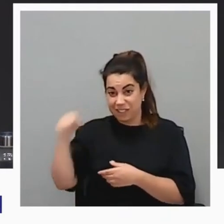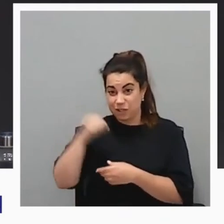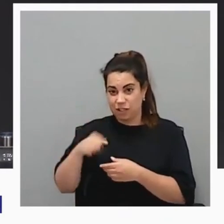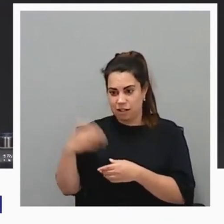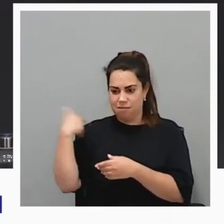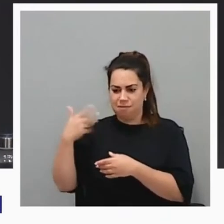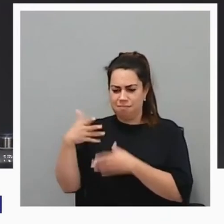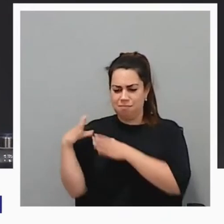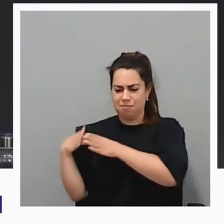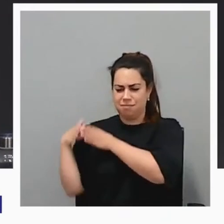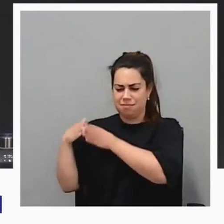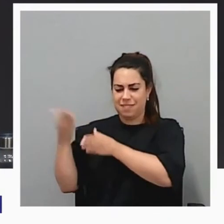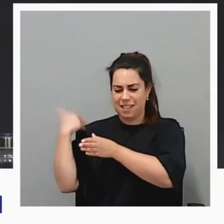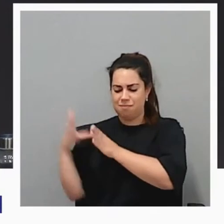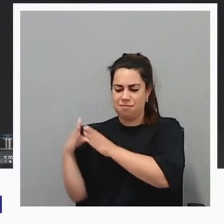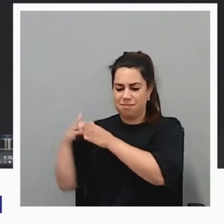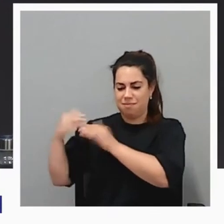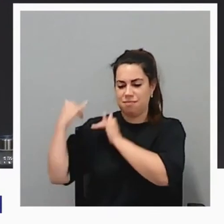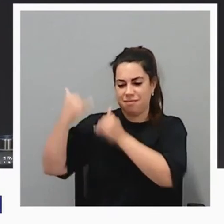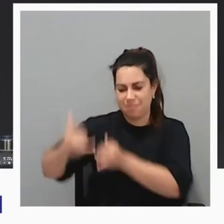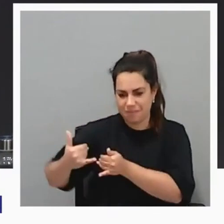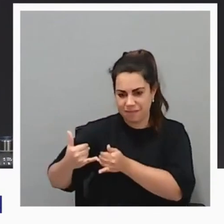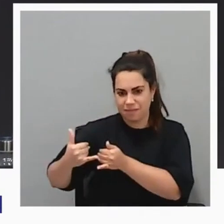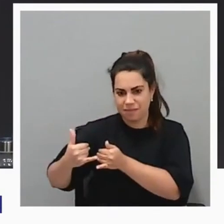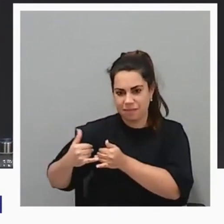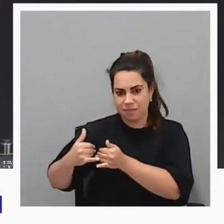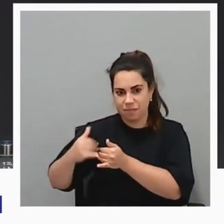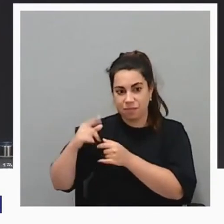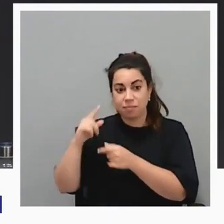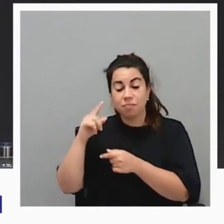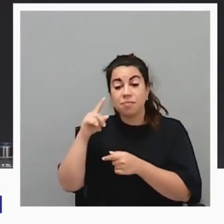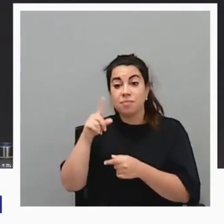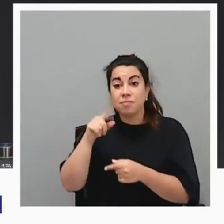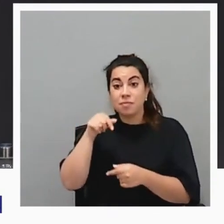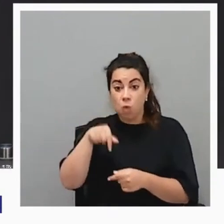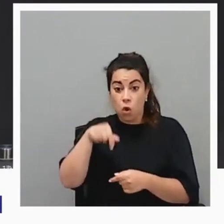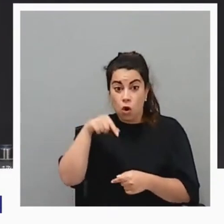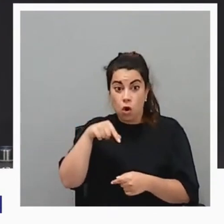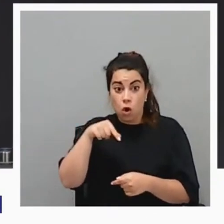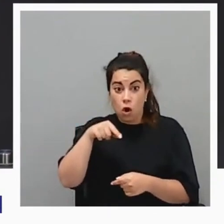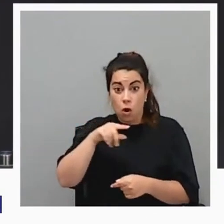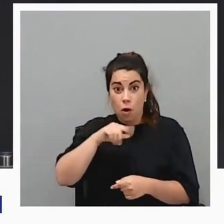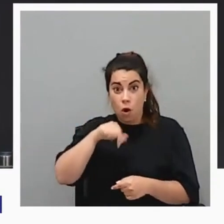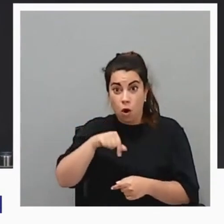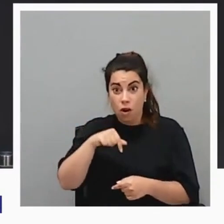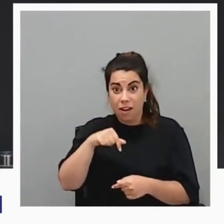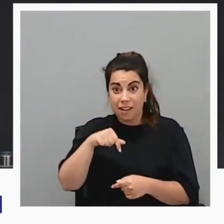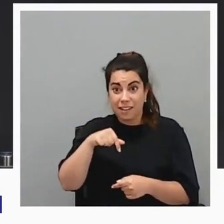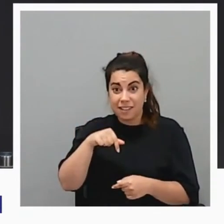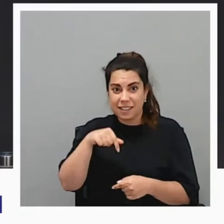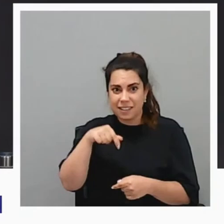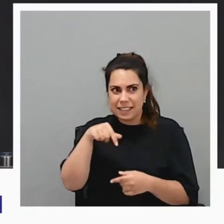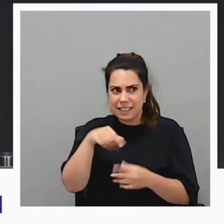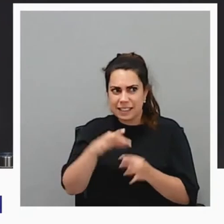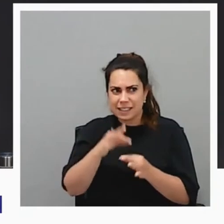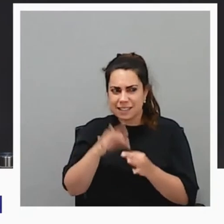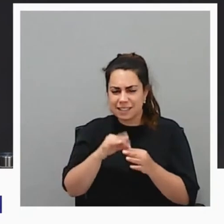hace 500 años, llegaría a Sevilla. Y hoy es 7. Y aquí estamos en este lío.